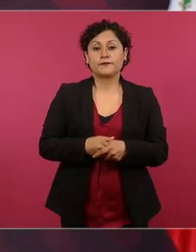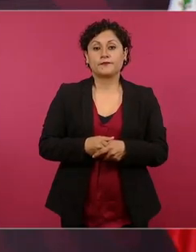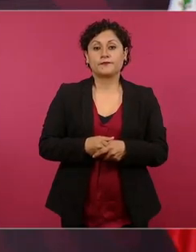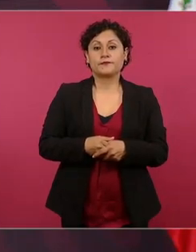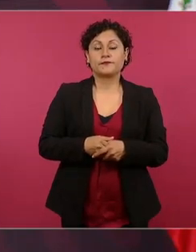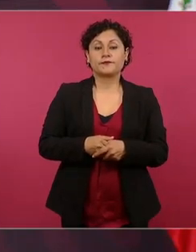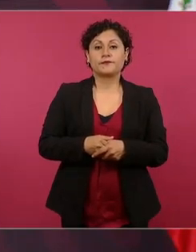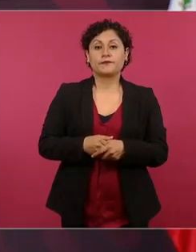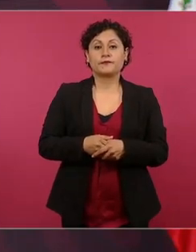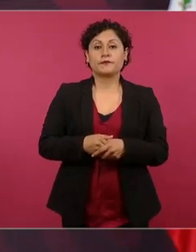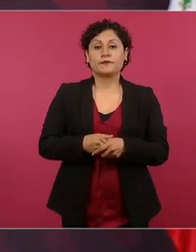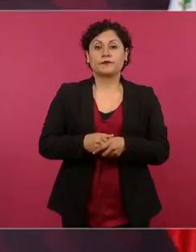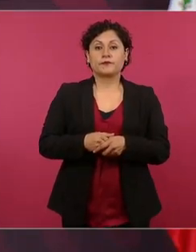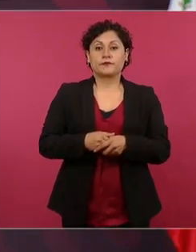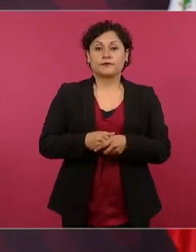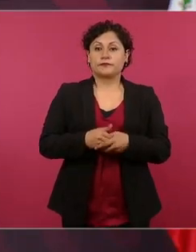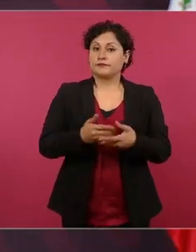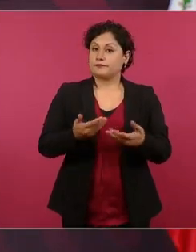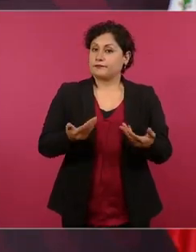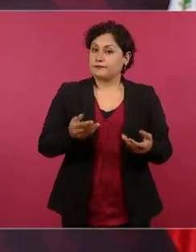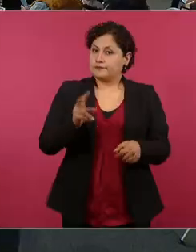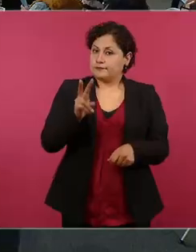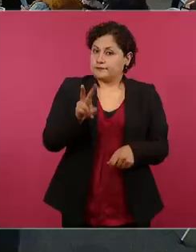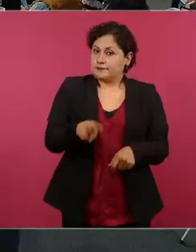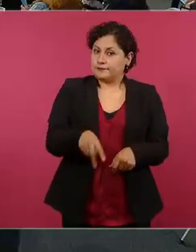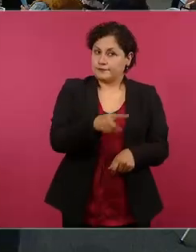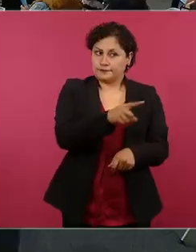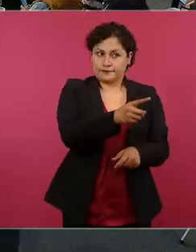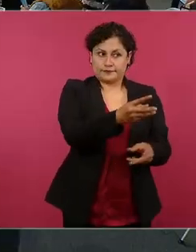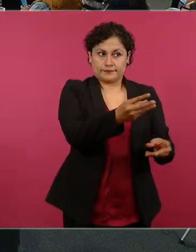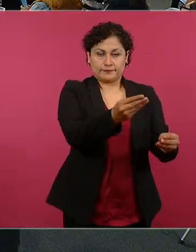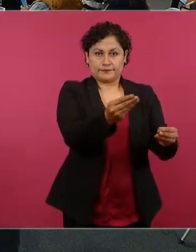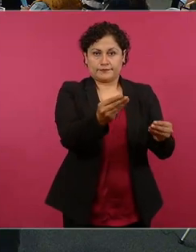están muy nerviosos,